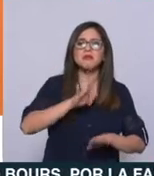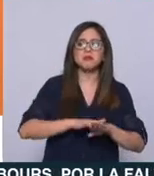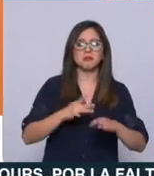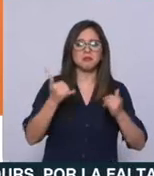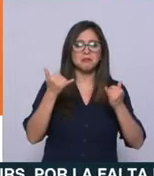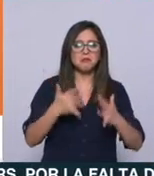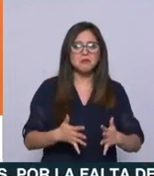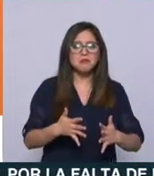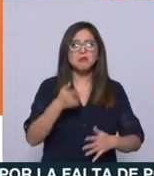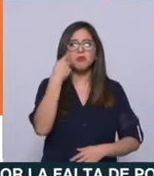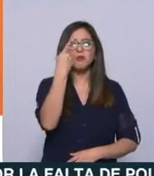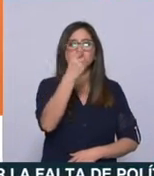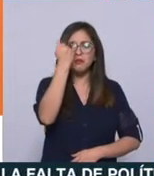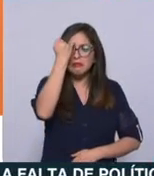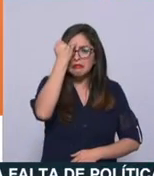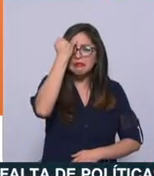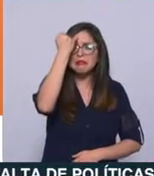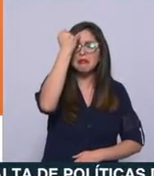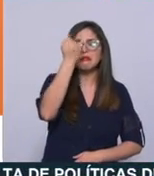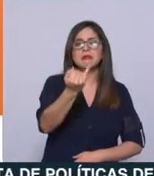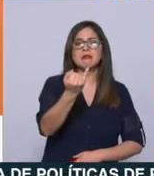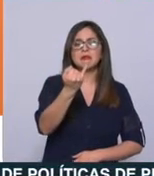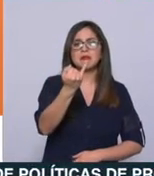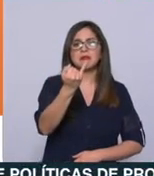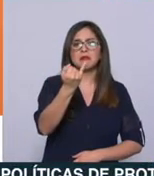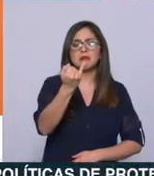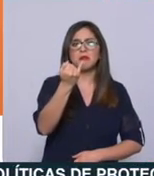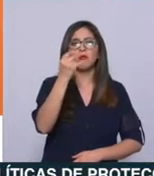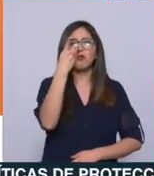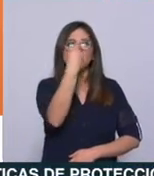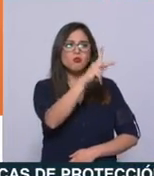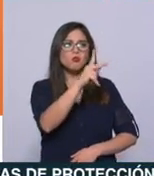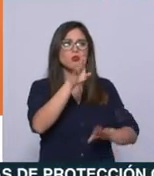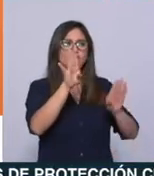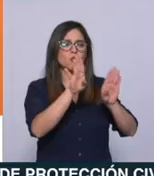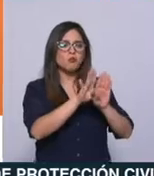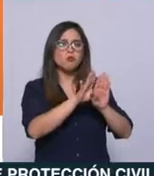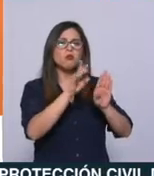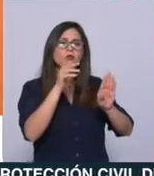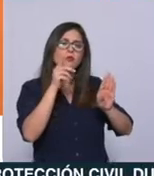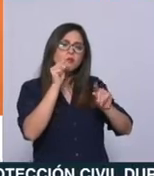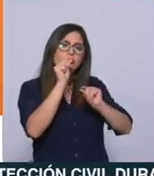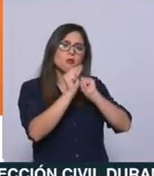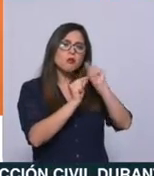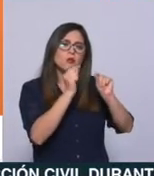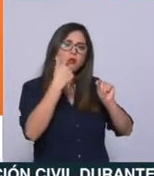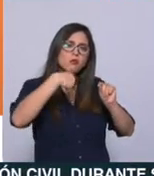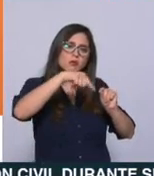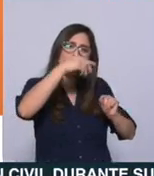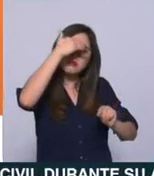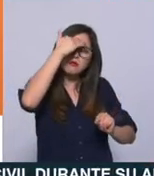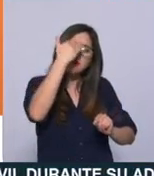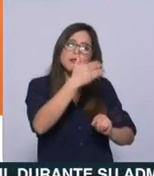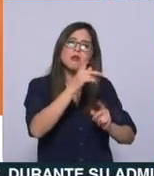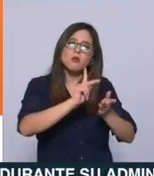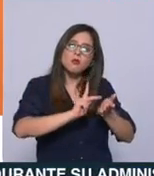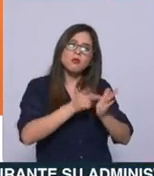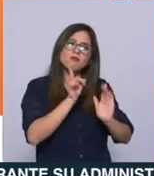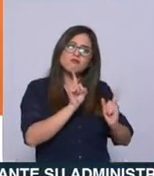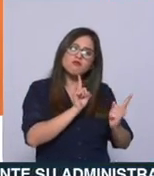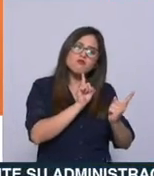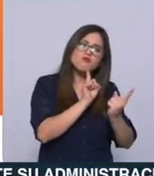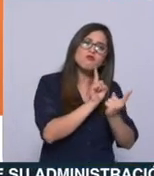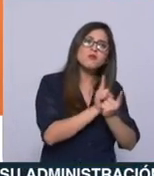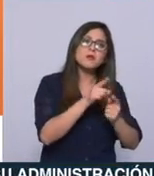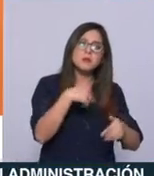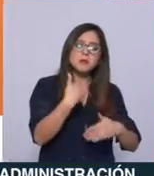expectativa o perspectiva, yo diría que vamos a encontrar algún punto de acercamiento lo más pronto que se